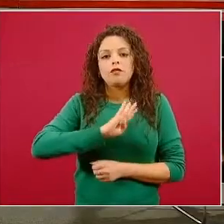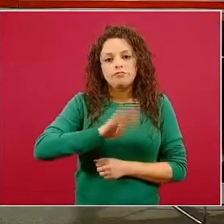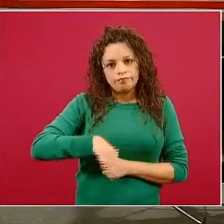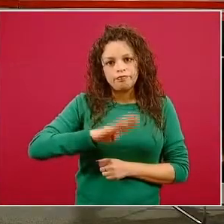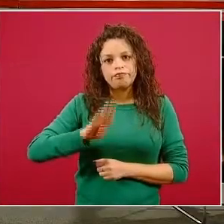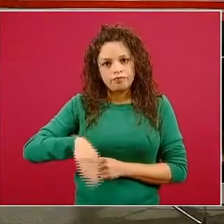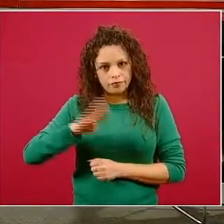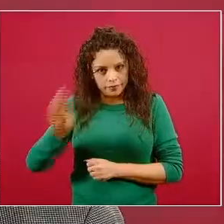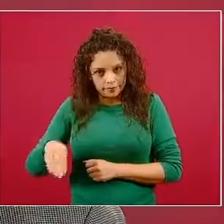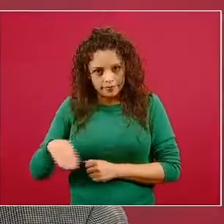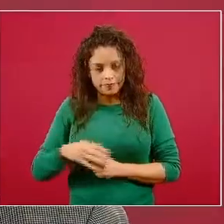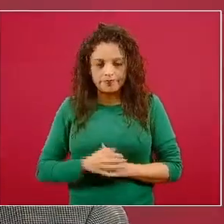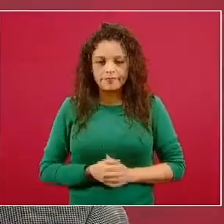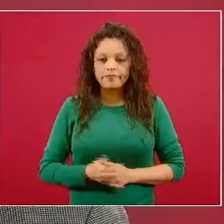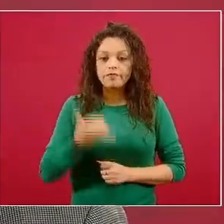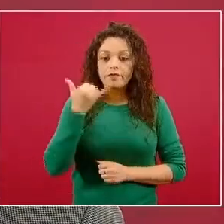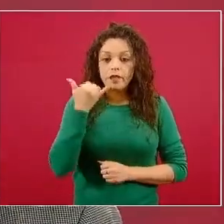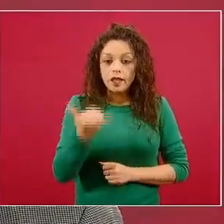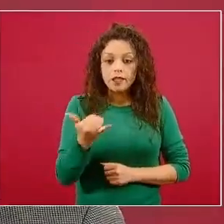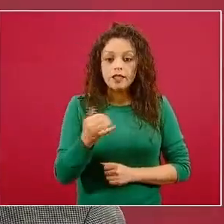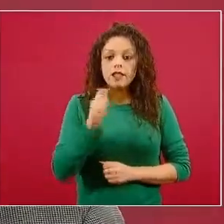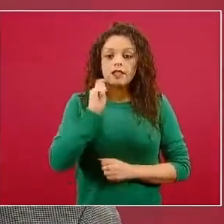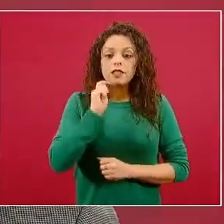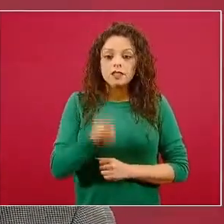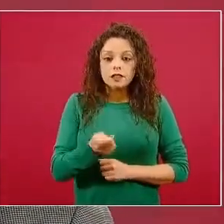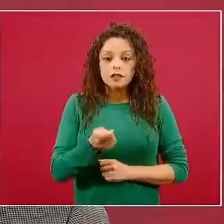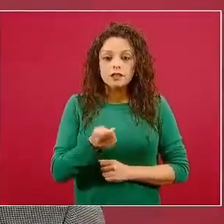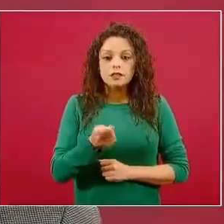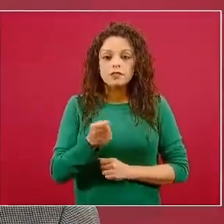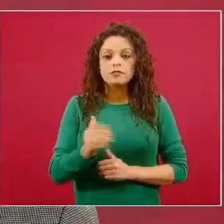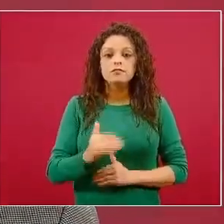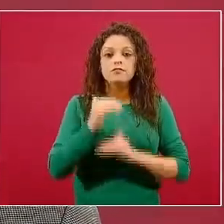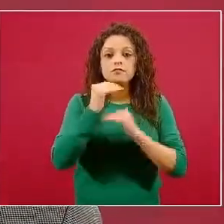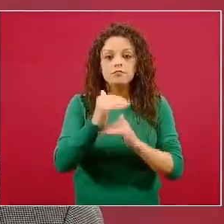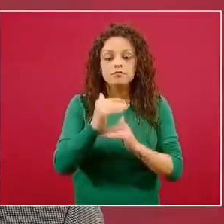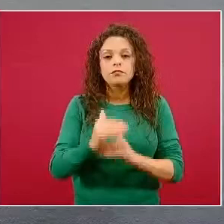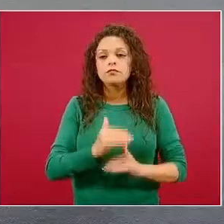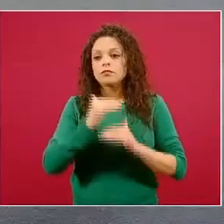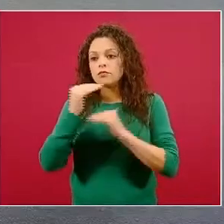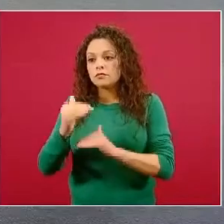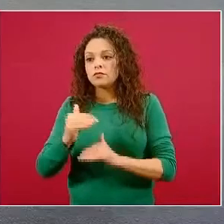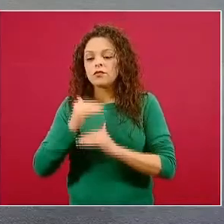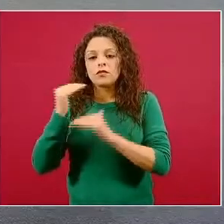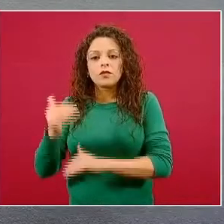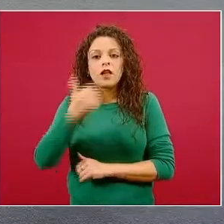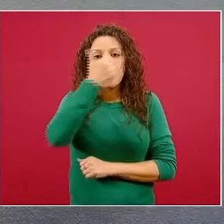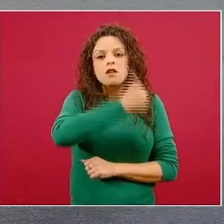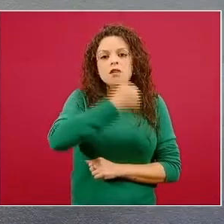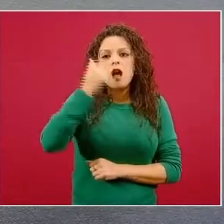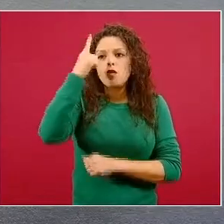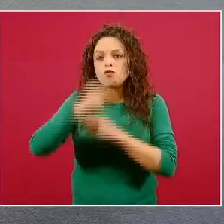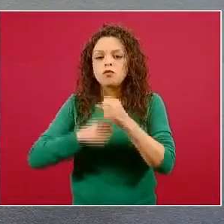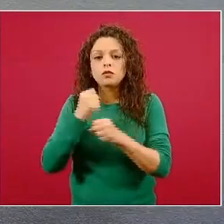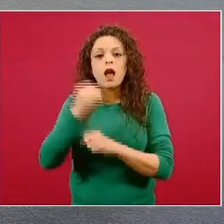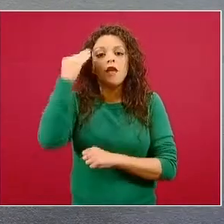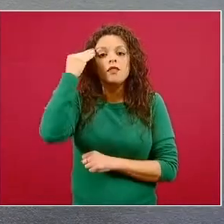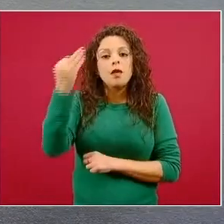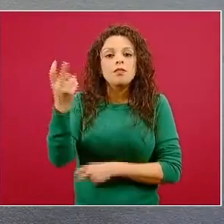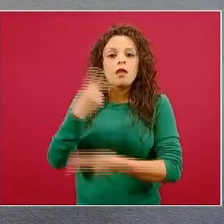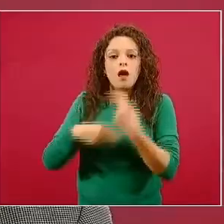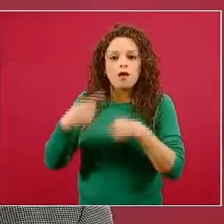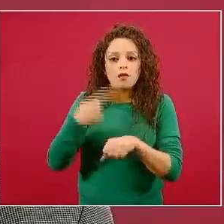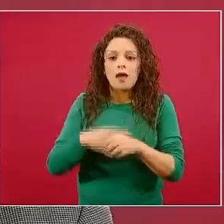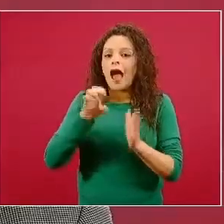y que empiece a tener cierto ritmo estacional, parecido a la influenza. que en ese